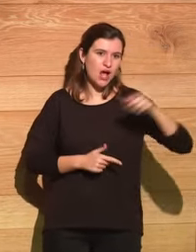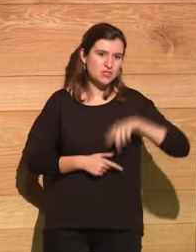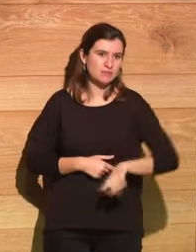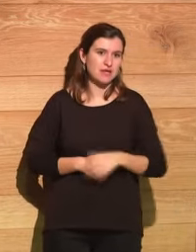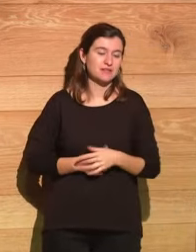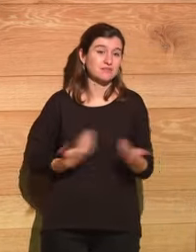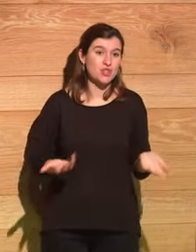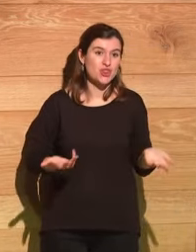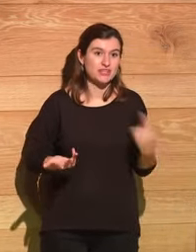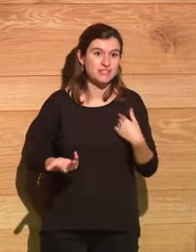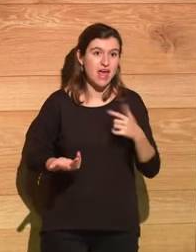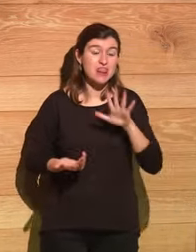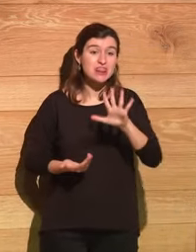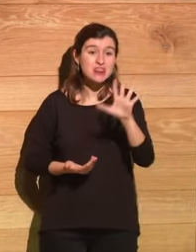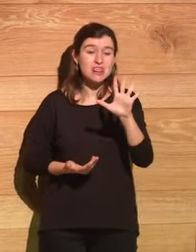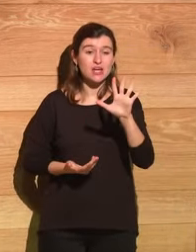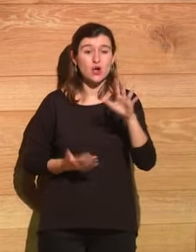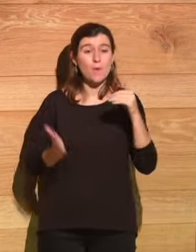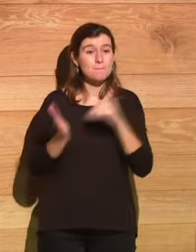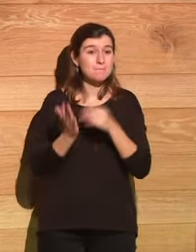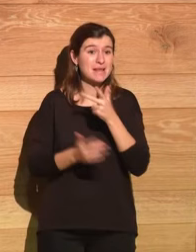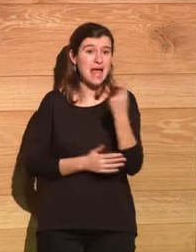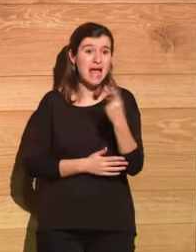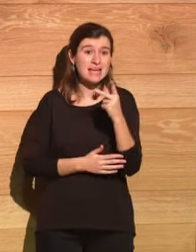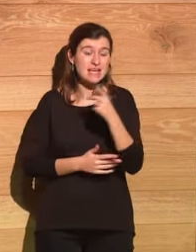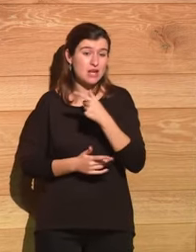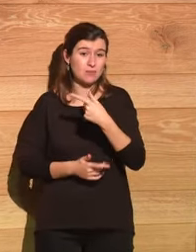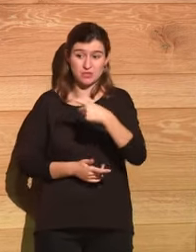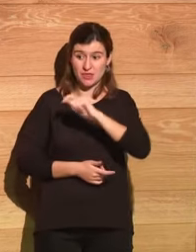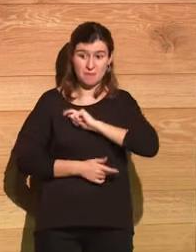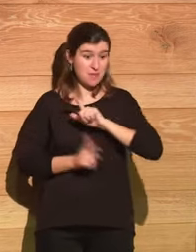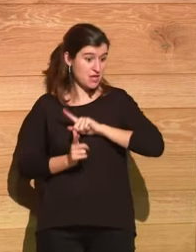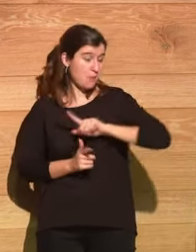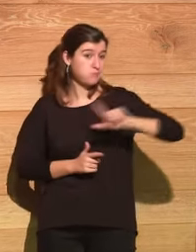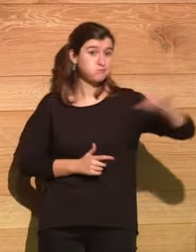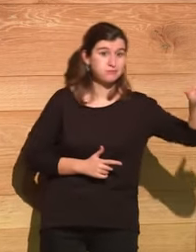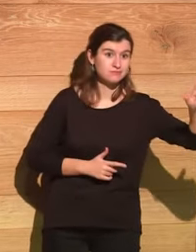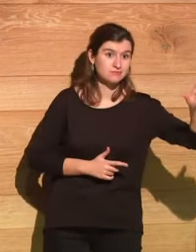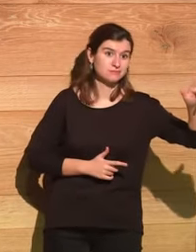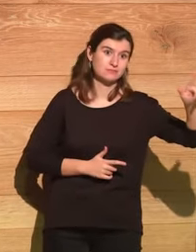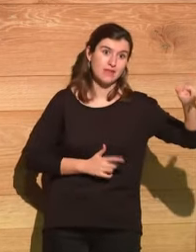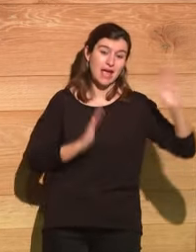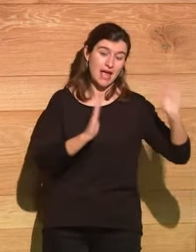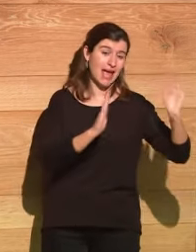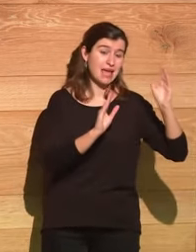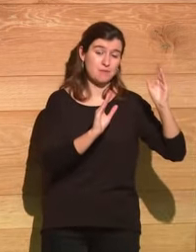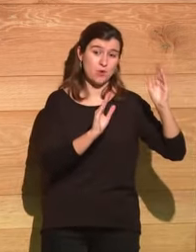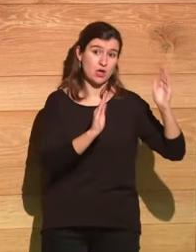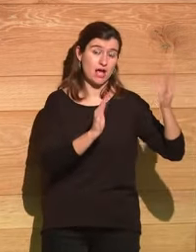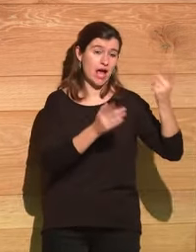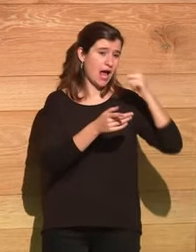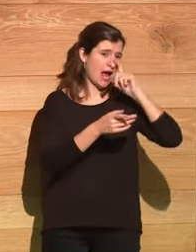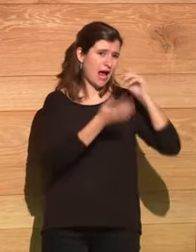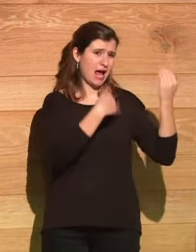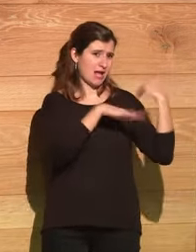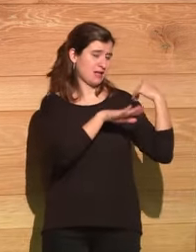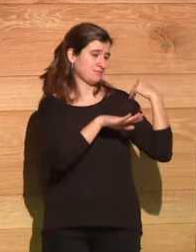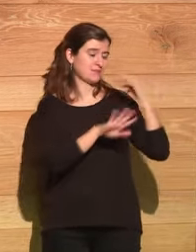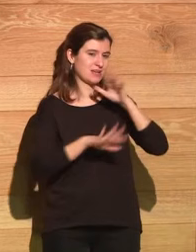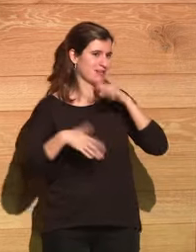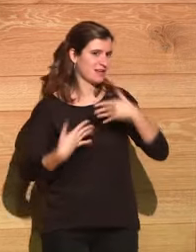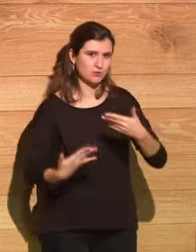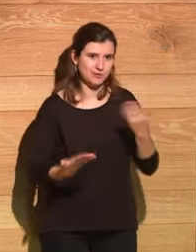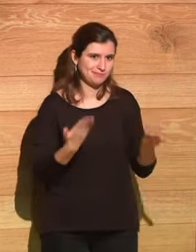y eso, claro, 5.000 kilómetros de distancia con España, no, en aquella época no son los 5.000 kilómetros de distancia que tenemos hoy en día, ¿no?